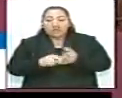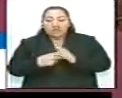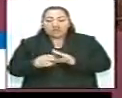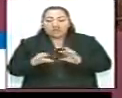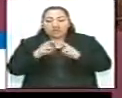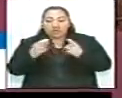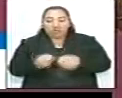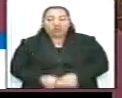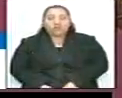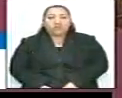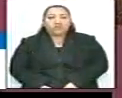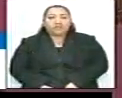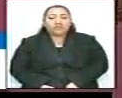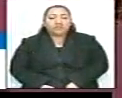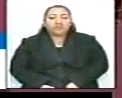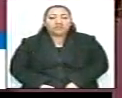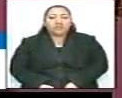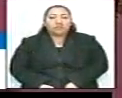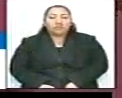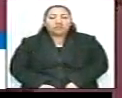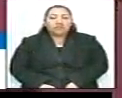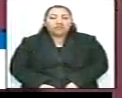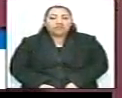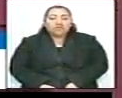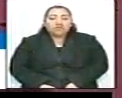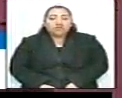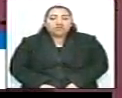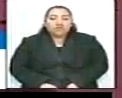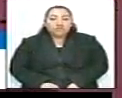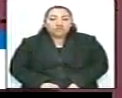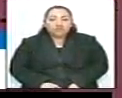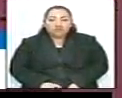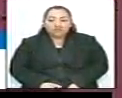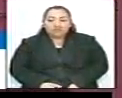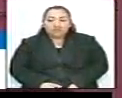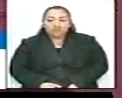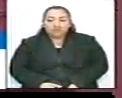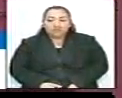la sesión de manera informativa, ¿no? Entonces,